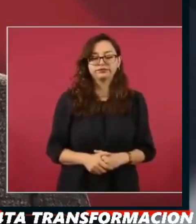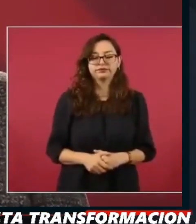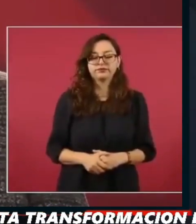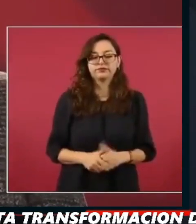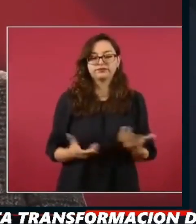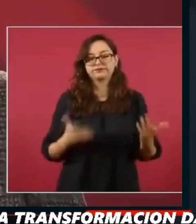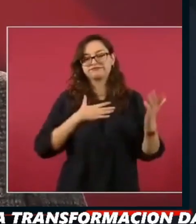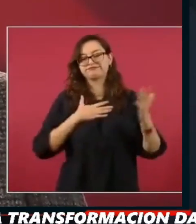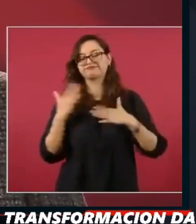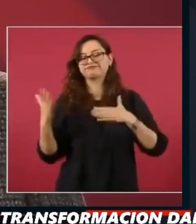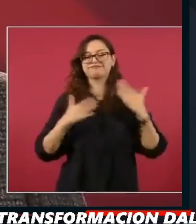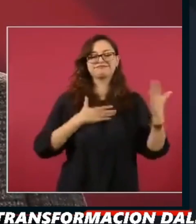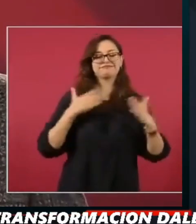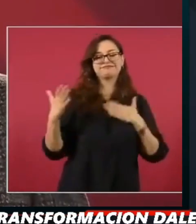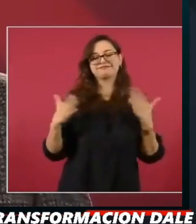festejar